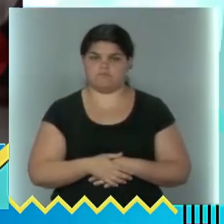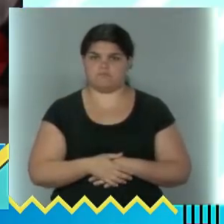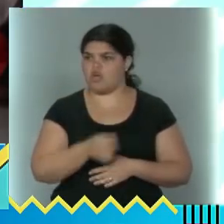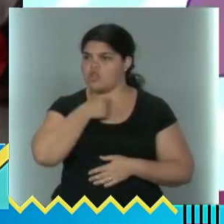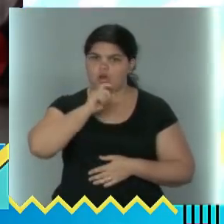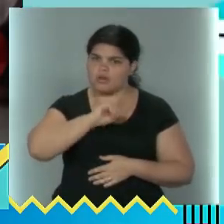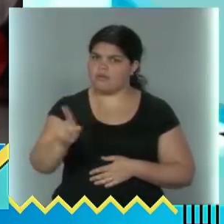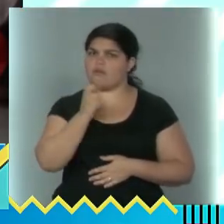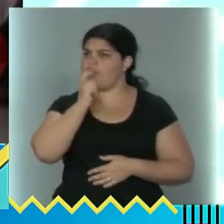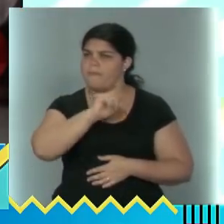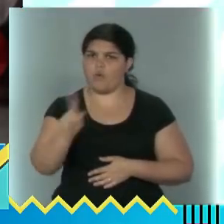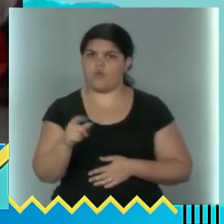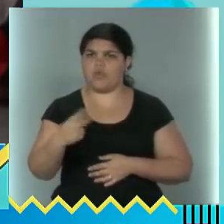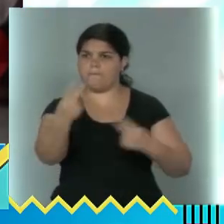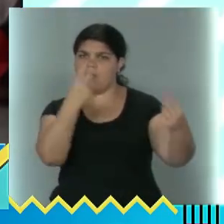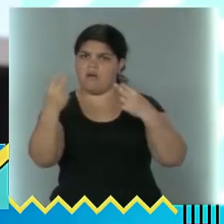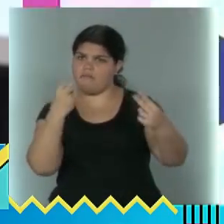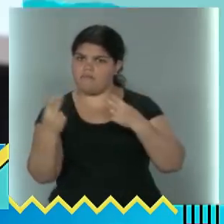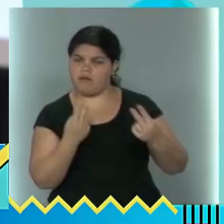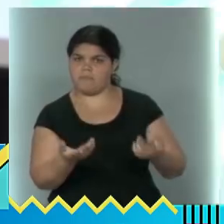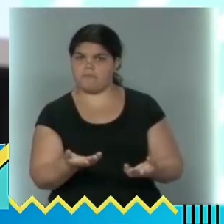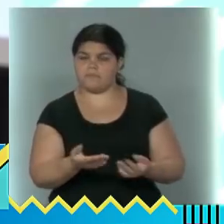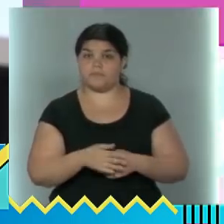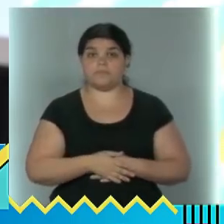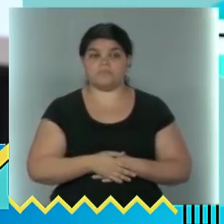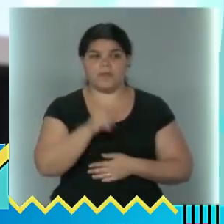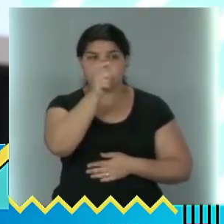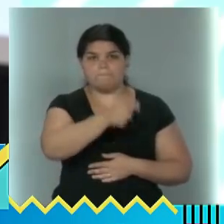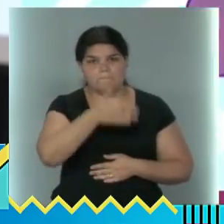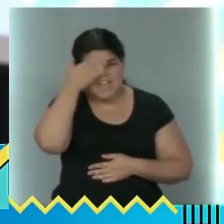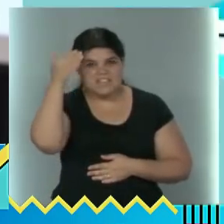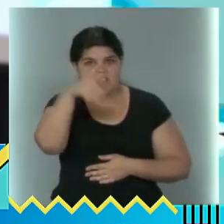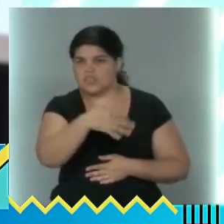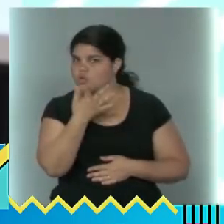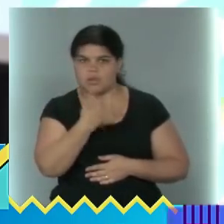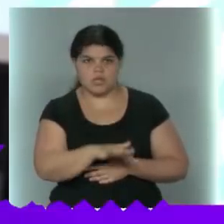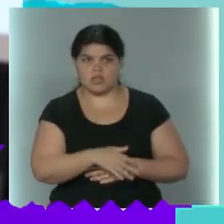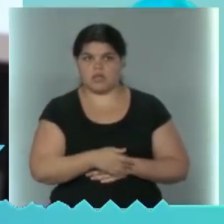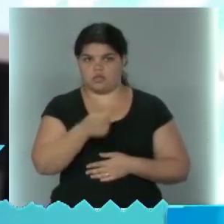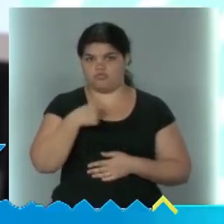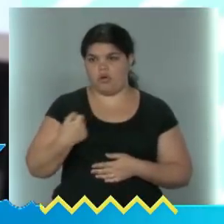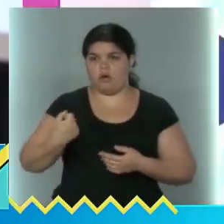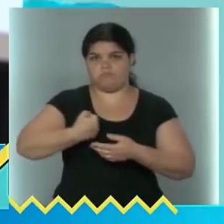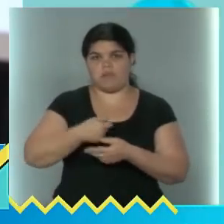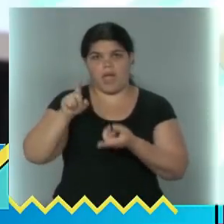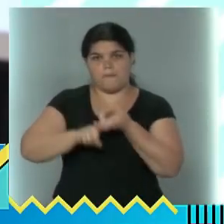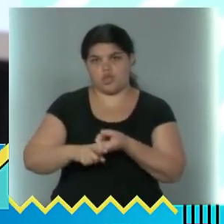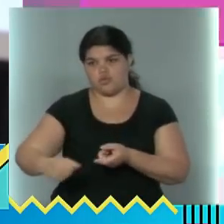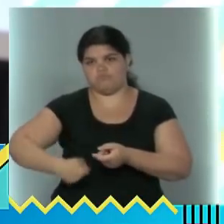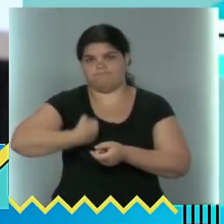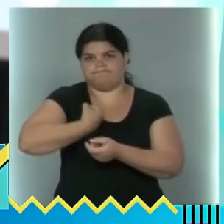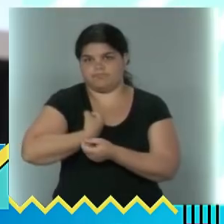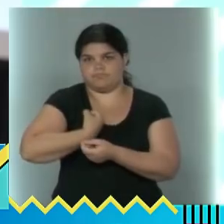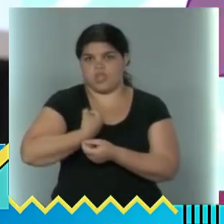porque no me gusta, porque me van a ver, pero lo que el paciente no entiende, dice, yo voy del brazo de mi esposa o del brazo de mi